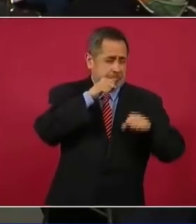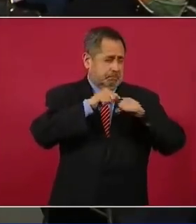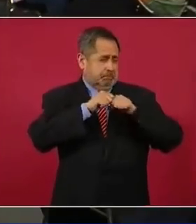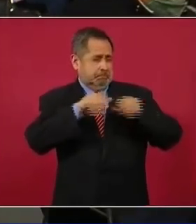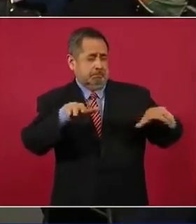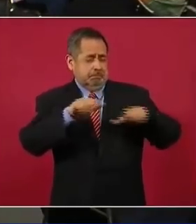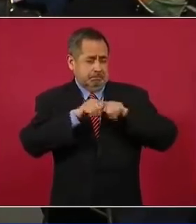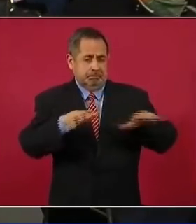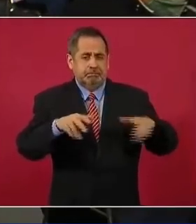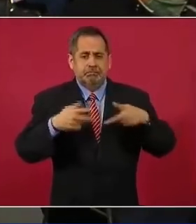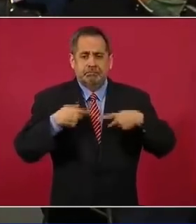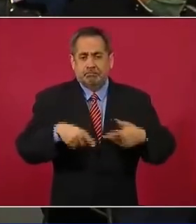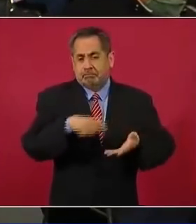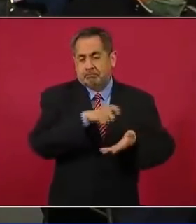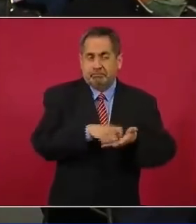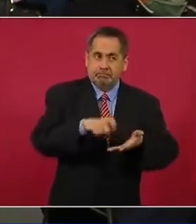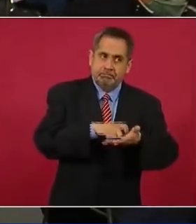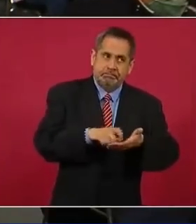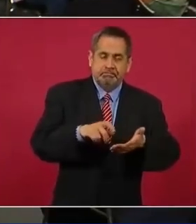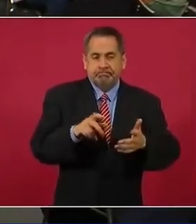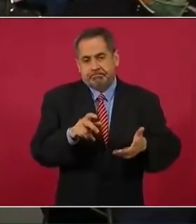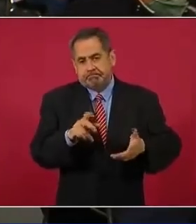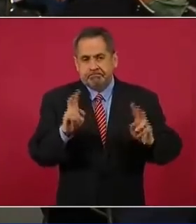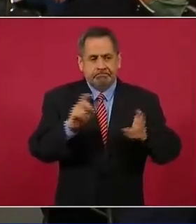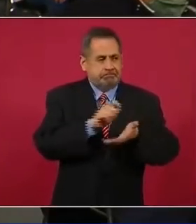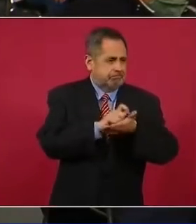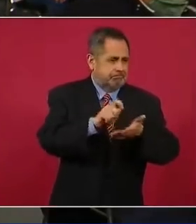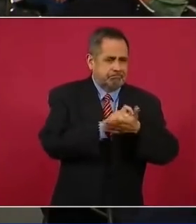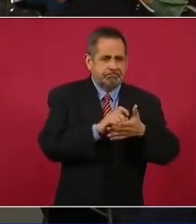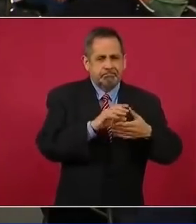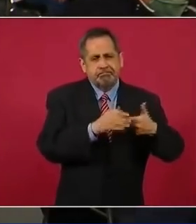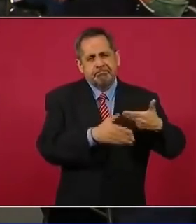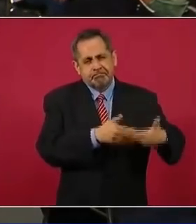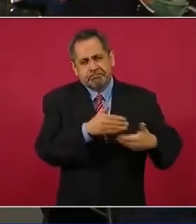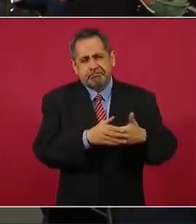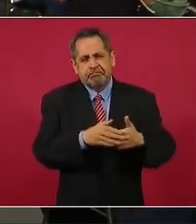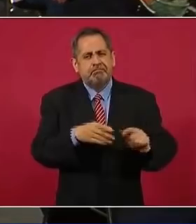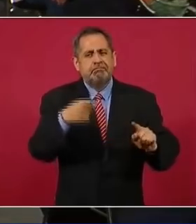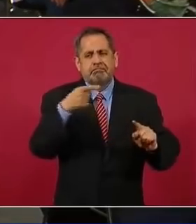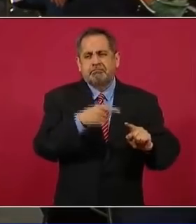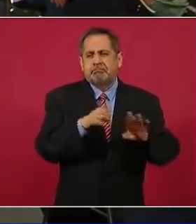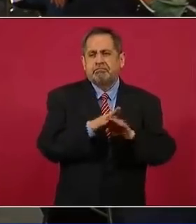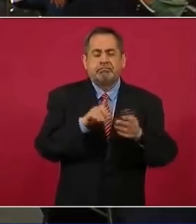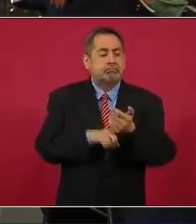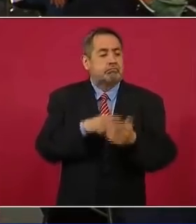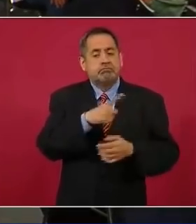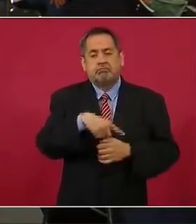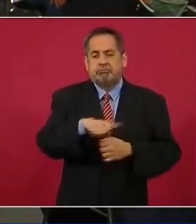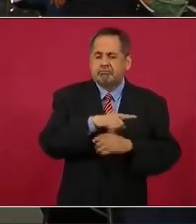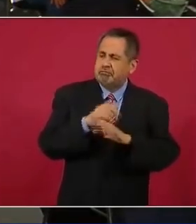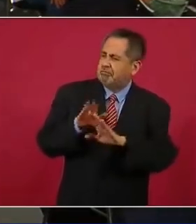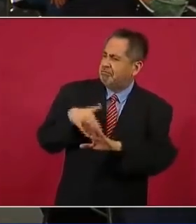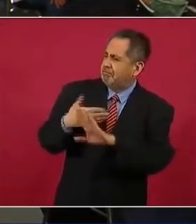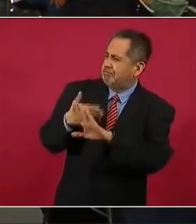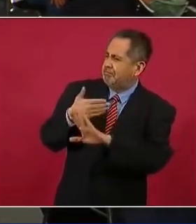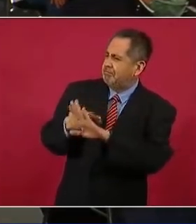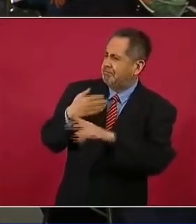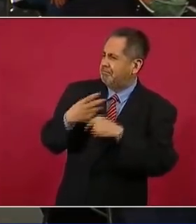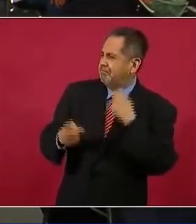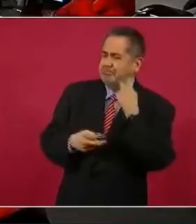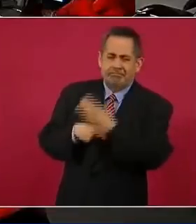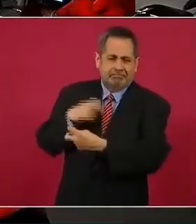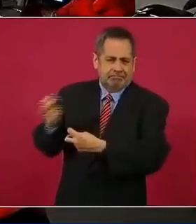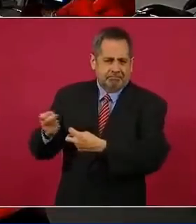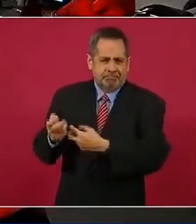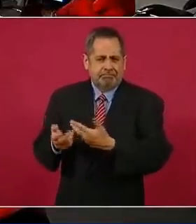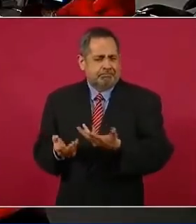son periodistas que pues han tenido ya un papel muy concreto de estar golpeando directamente.